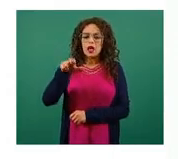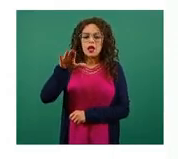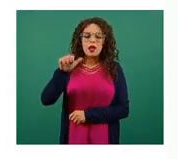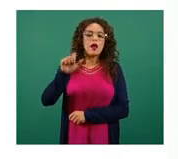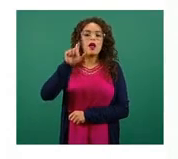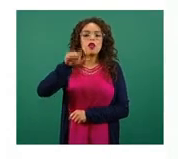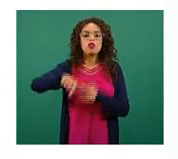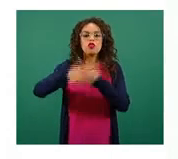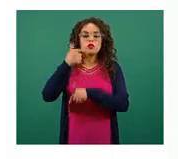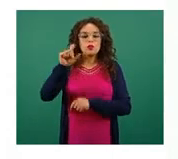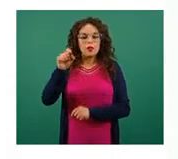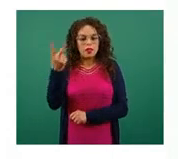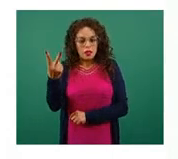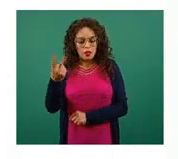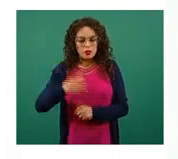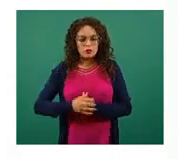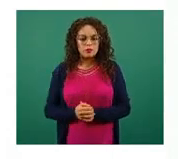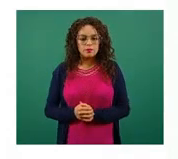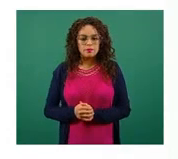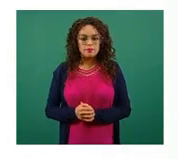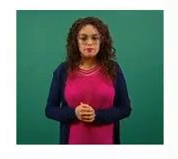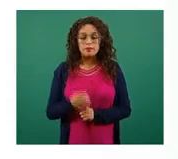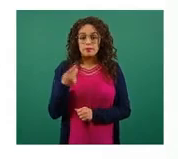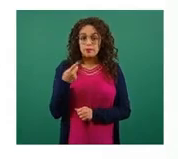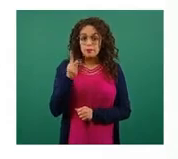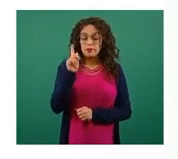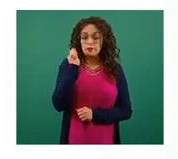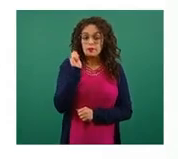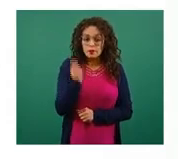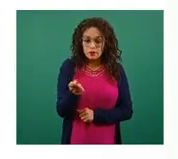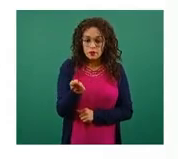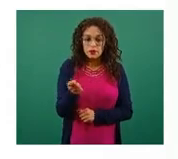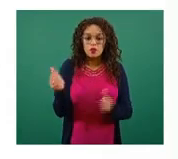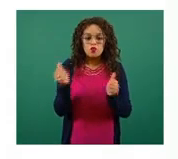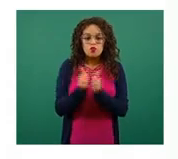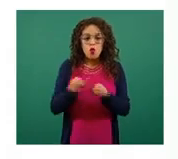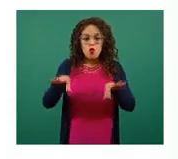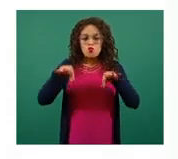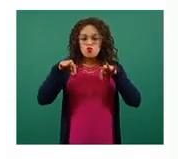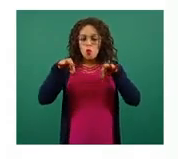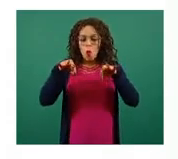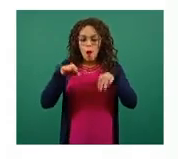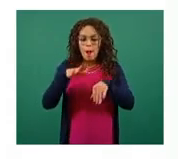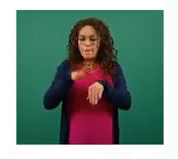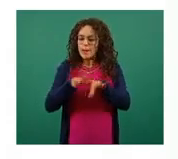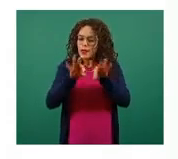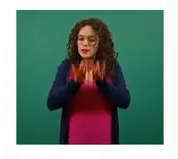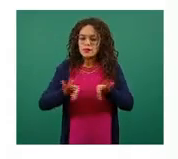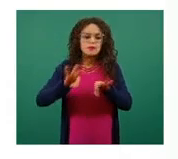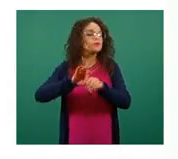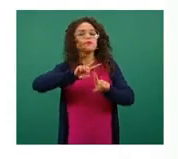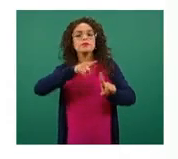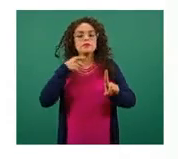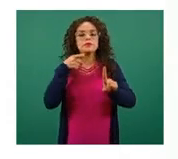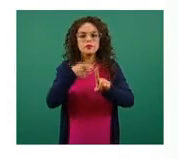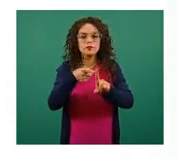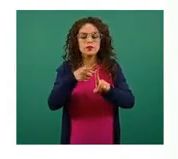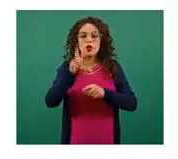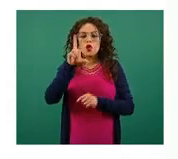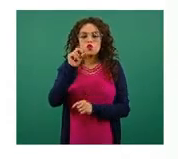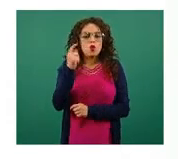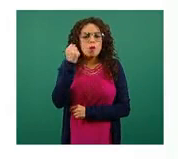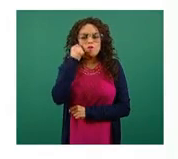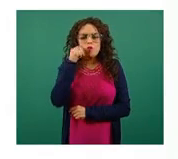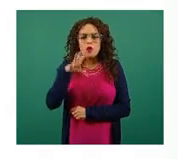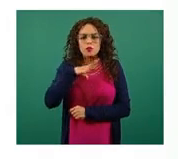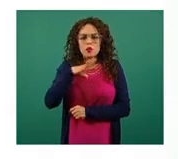1222 de acuerdo con la hoja de ruta de priorización, incluso si existen